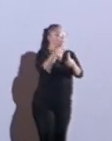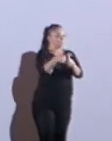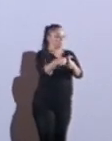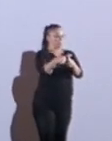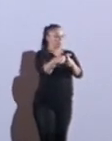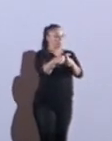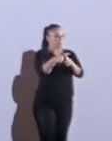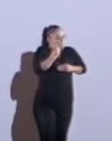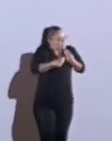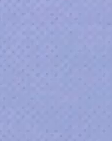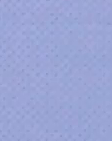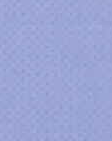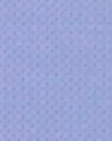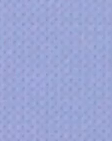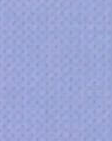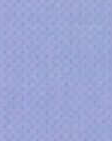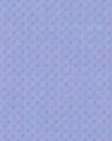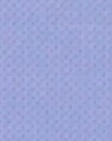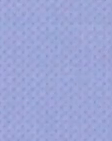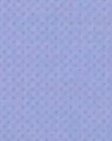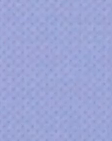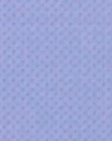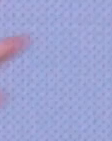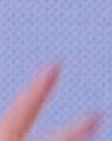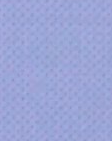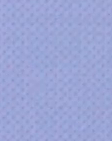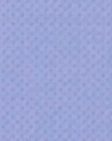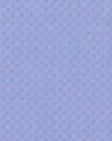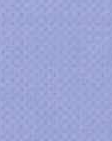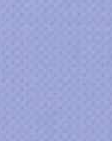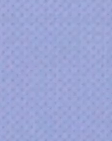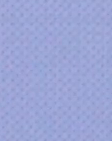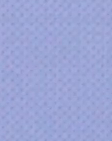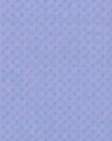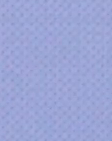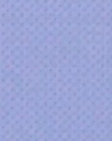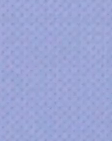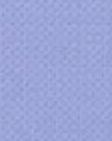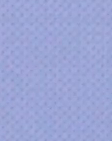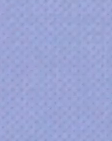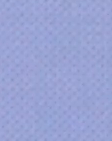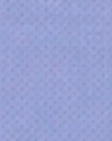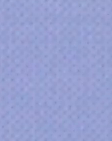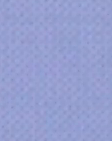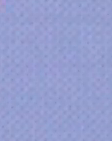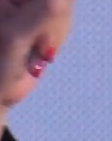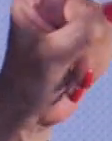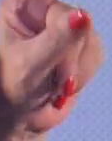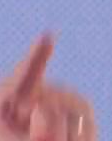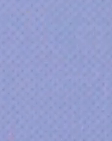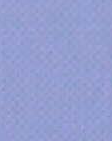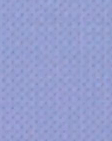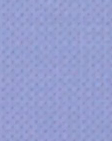cambios positivos en nuestras propias realidades y en las realidades de todas las personas que estamos encuentre yo no sé si sale